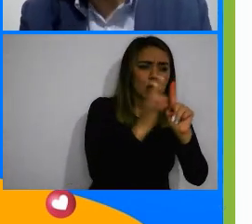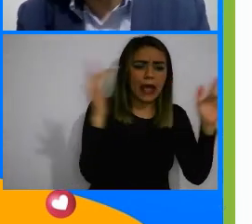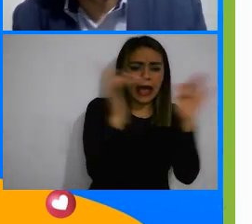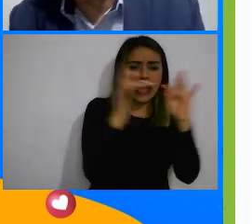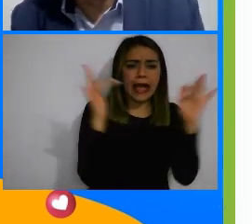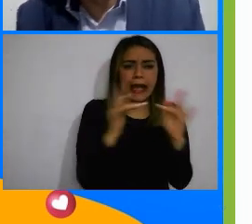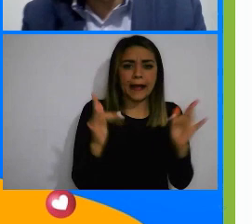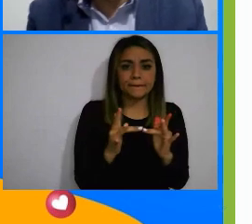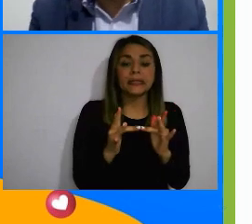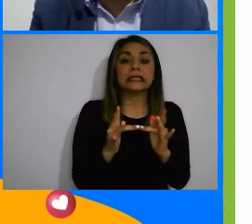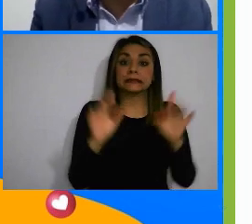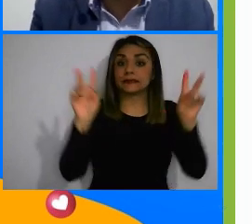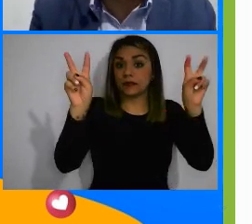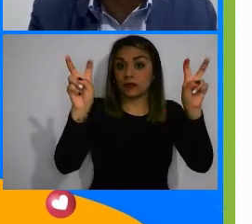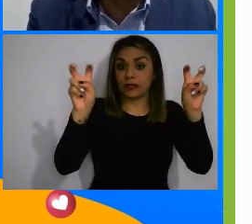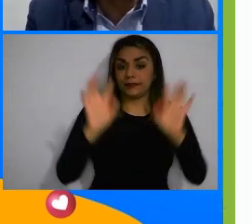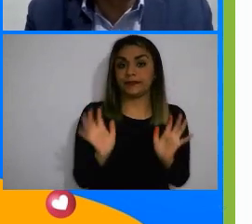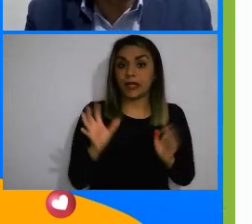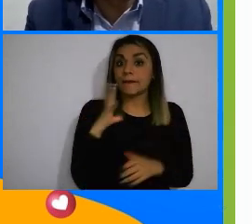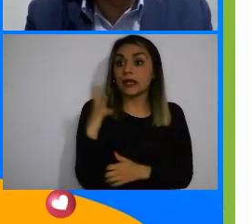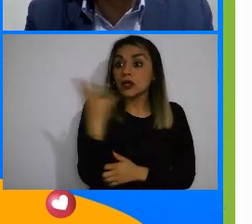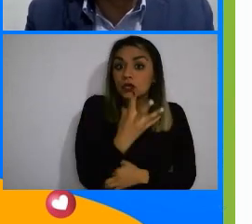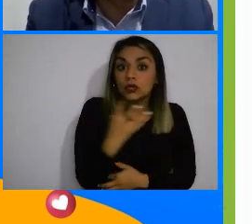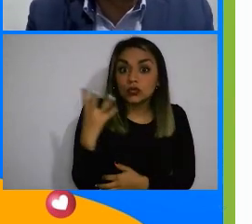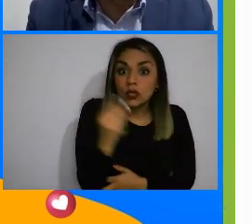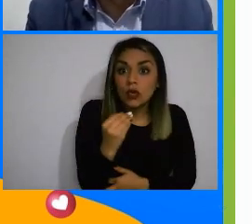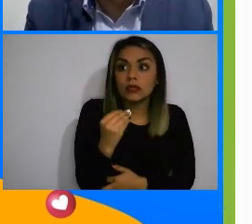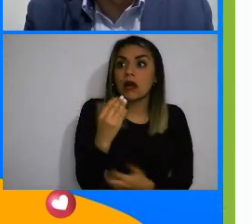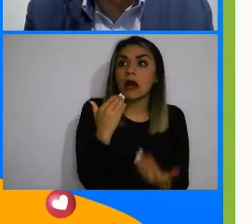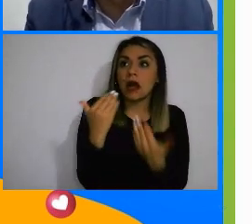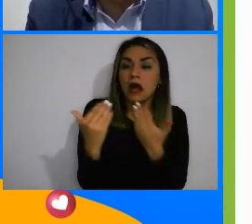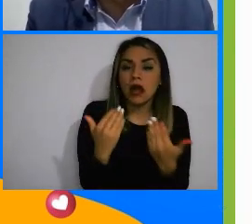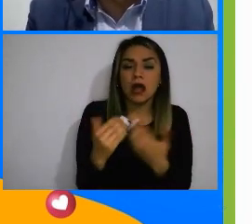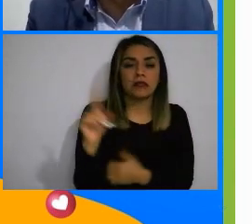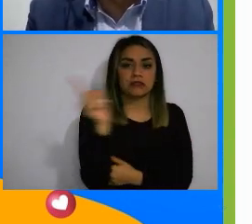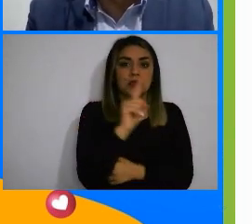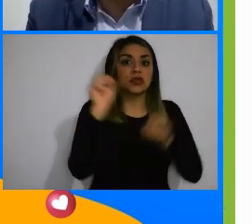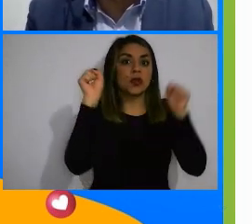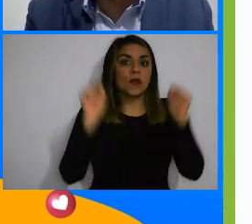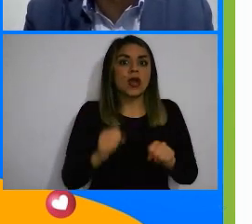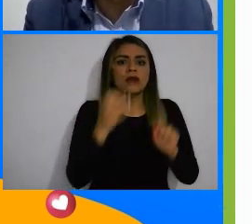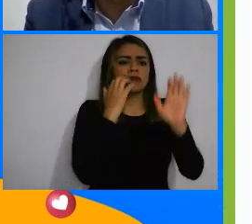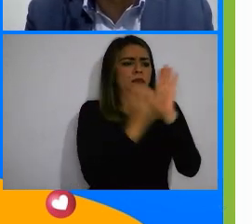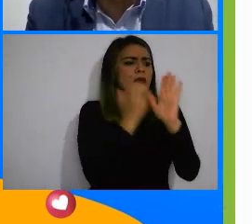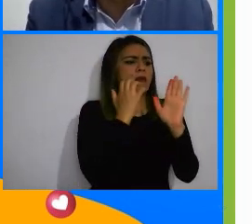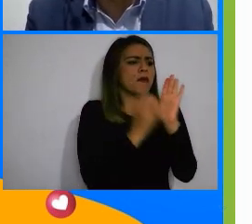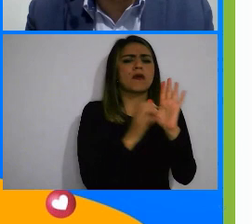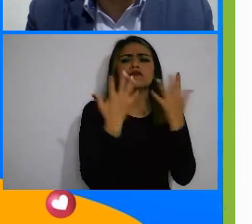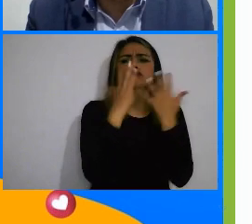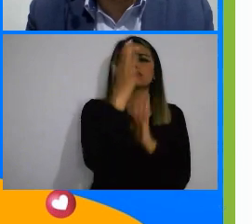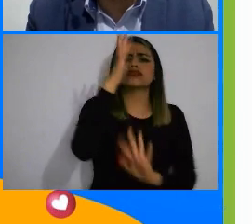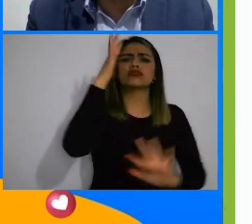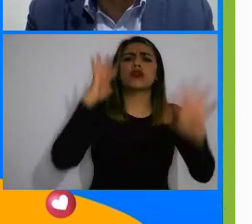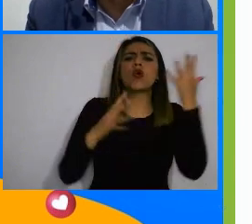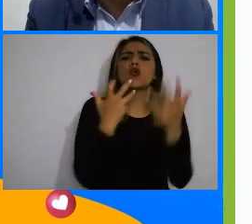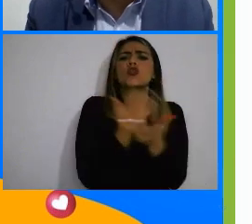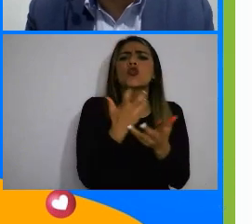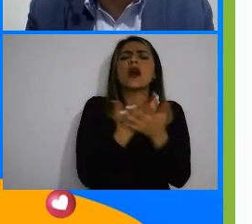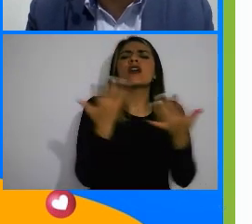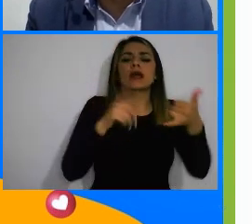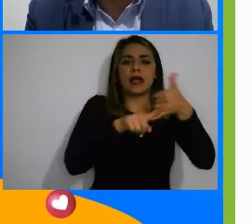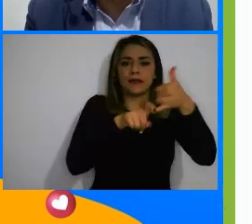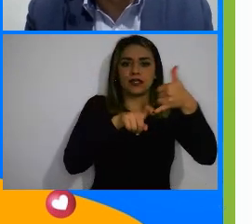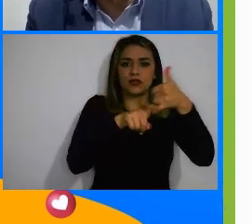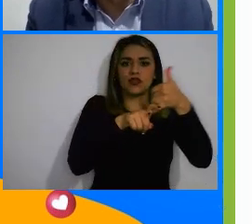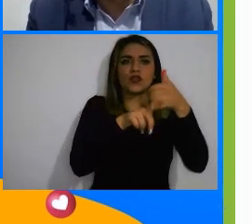¿sí? Entre comillas, porque para nosotros ya no es tan amigable. Yo les voy a poner un símil. Estar en un bosque tropical, por ejemplo, el Amazonas, es